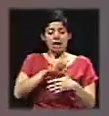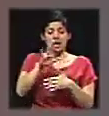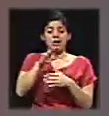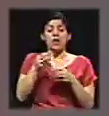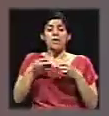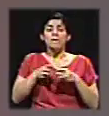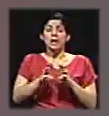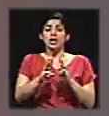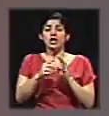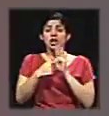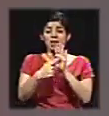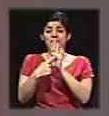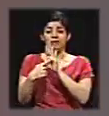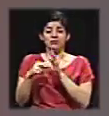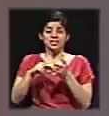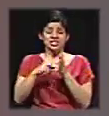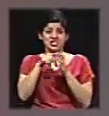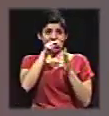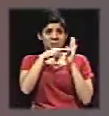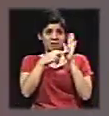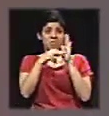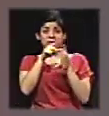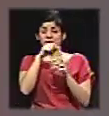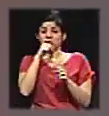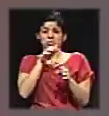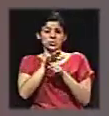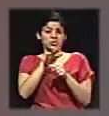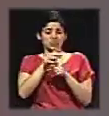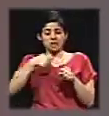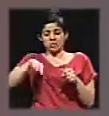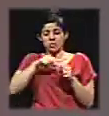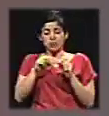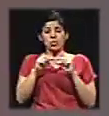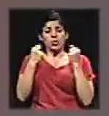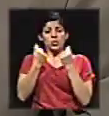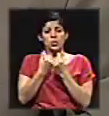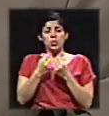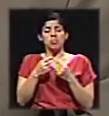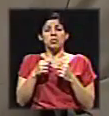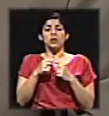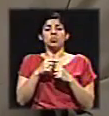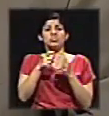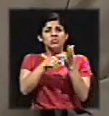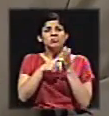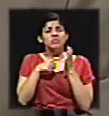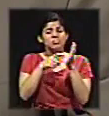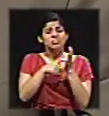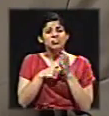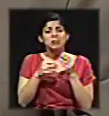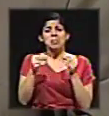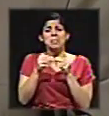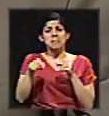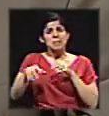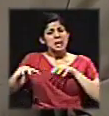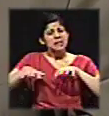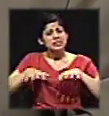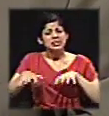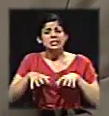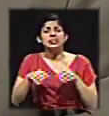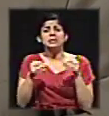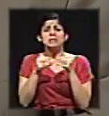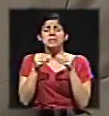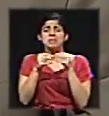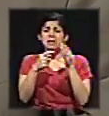representación parece ya no ser suficiente para las demandas de grupos cada vez más, más dinámicos, que tienen